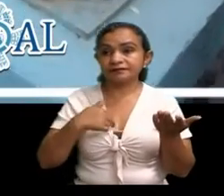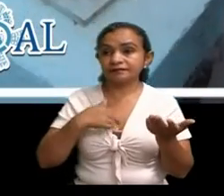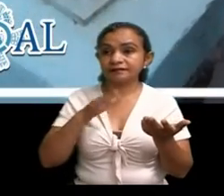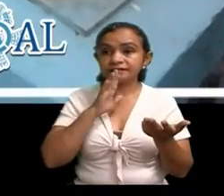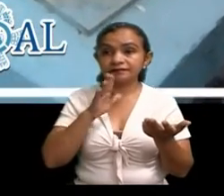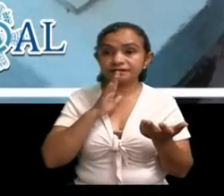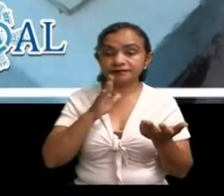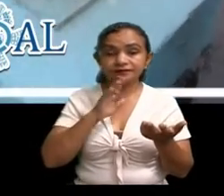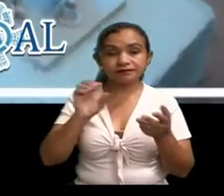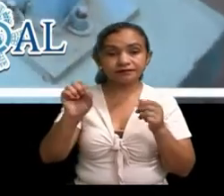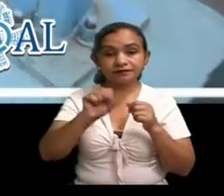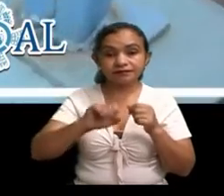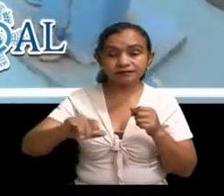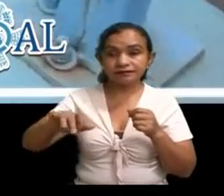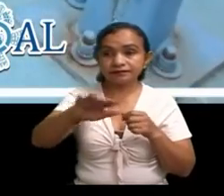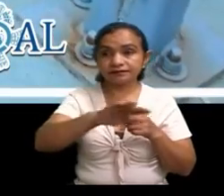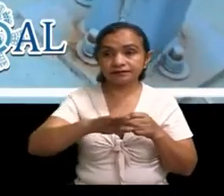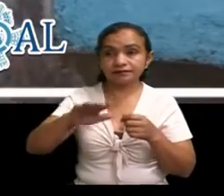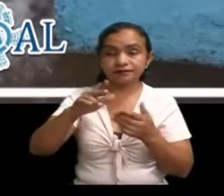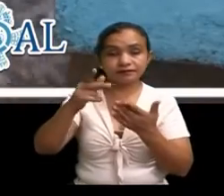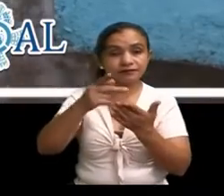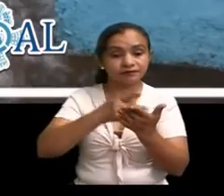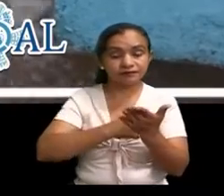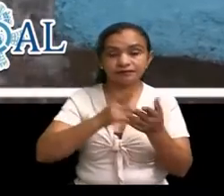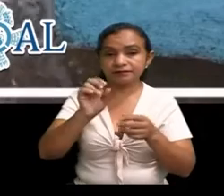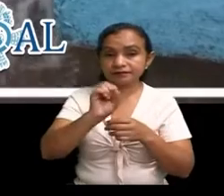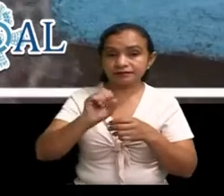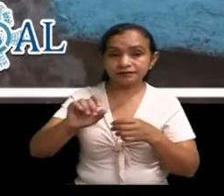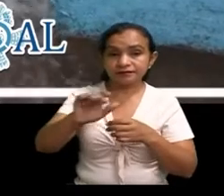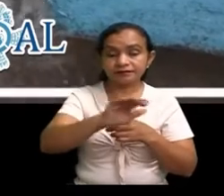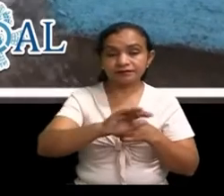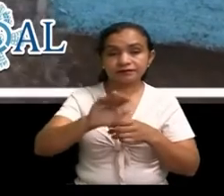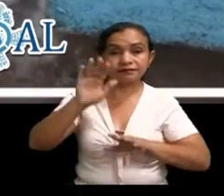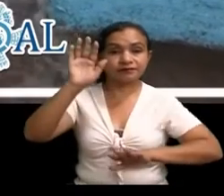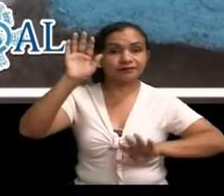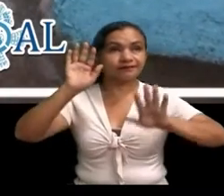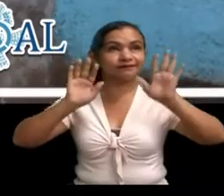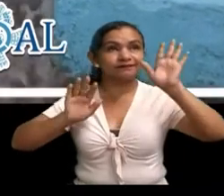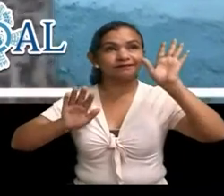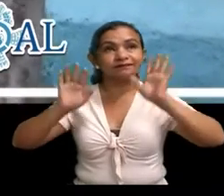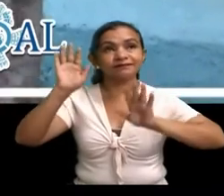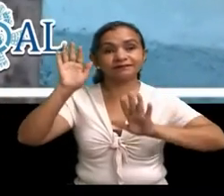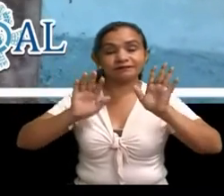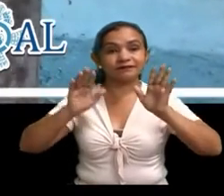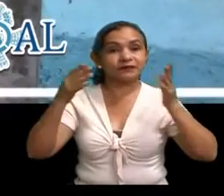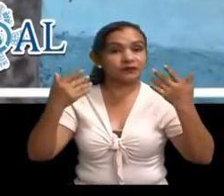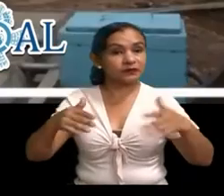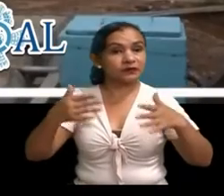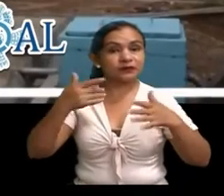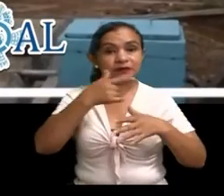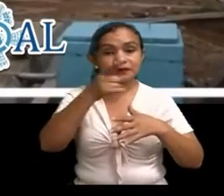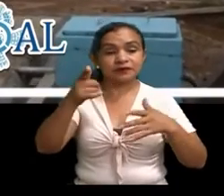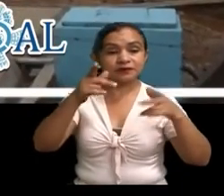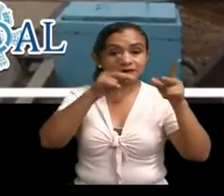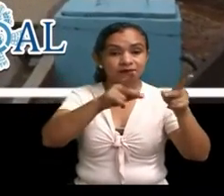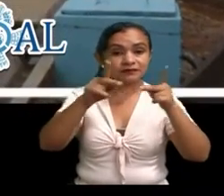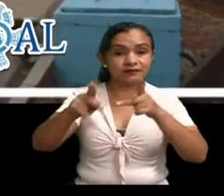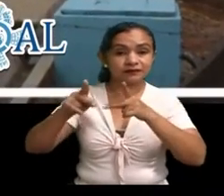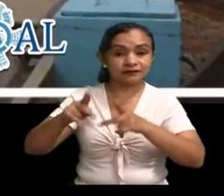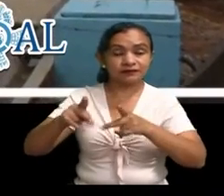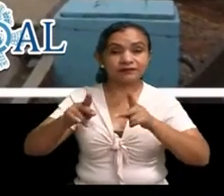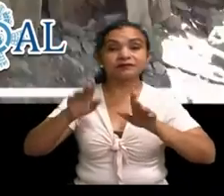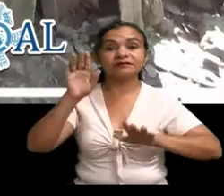del enfoque social, que todos estos proyectos son sociales. Hay una participación que no te imaginas de las comunidades, porque sabemos